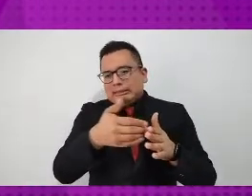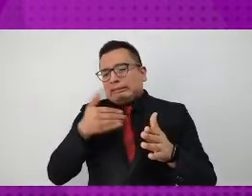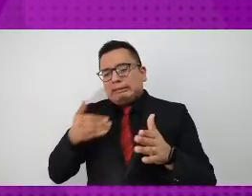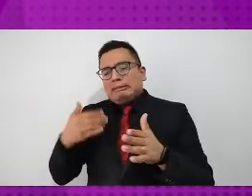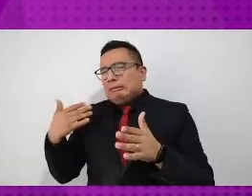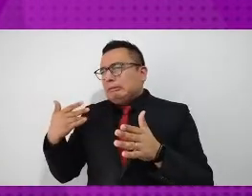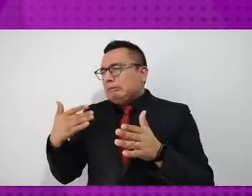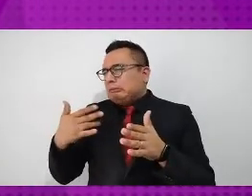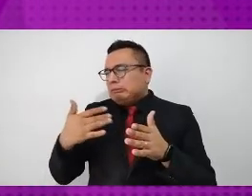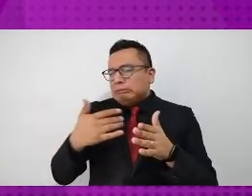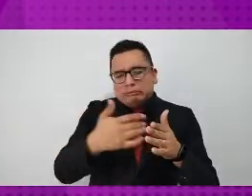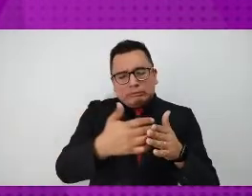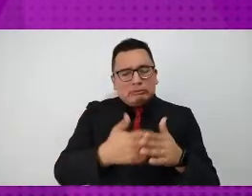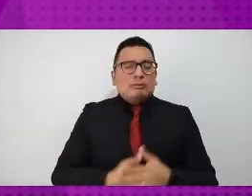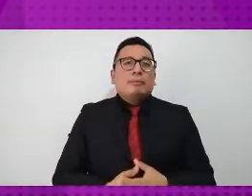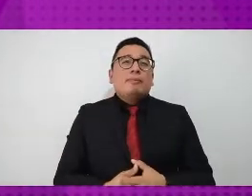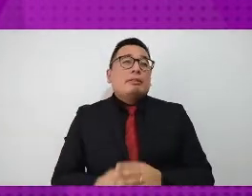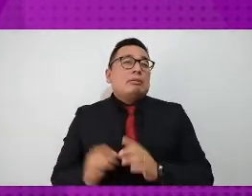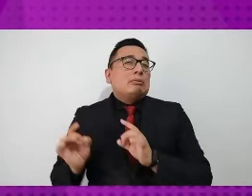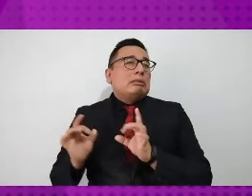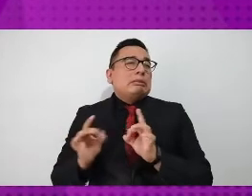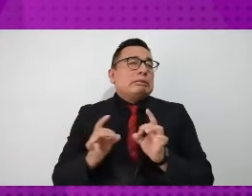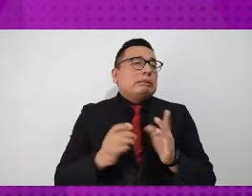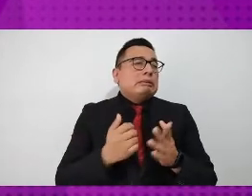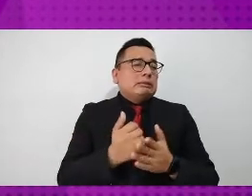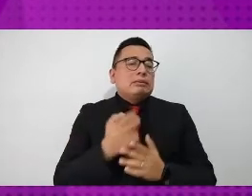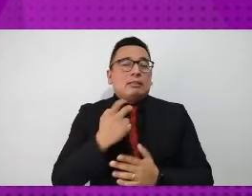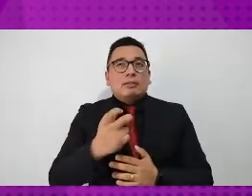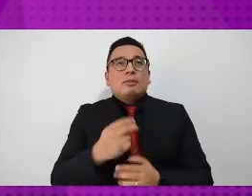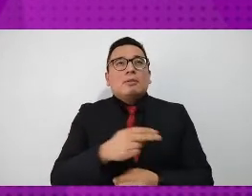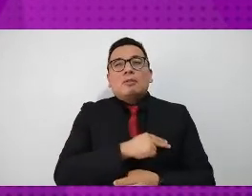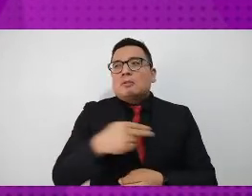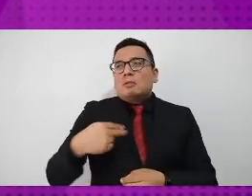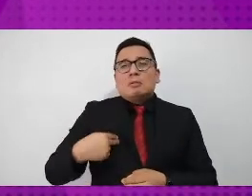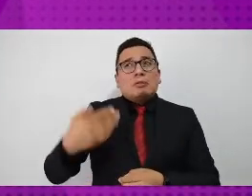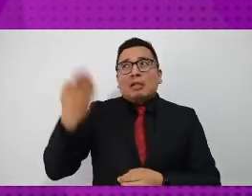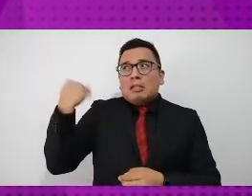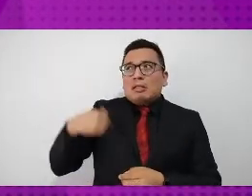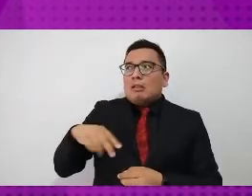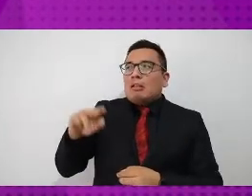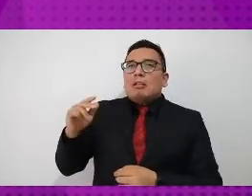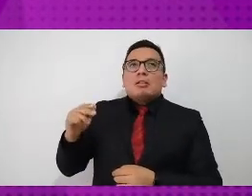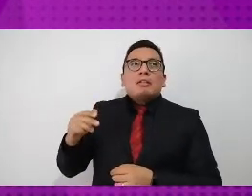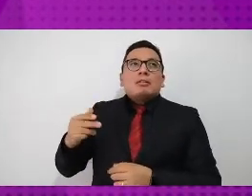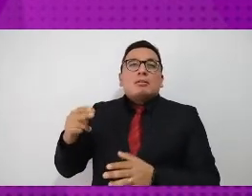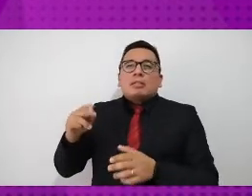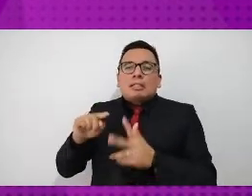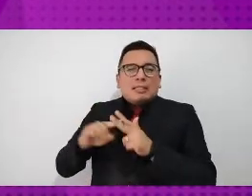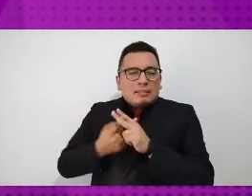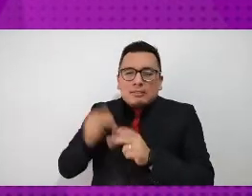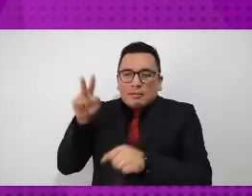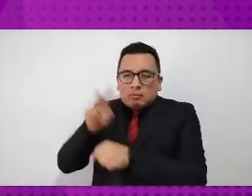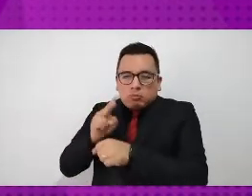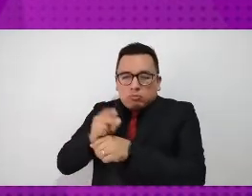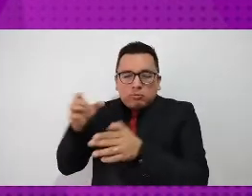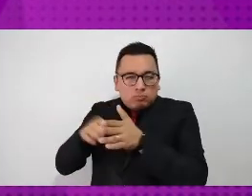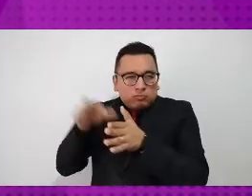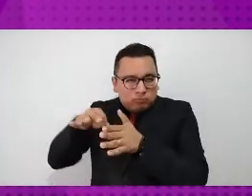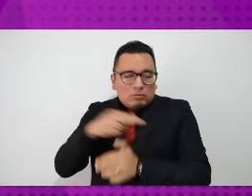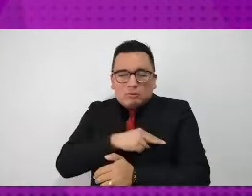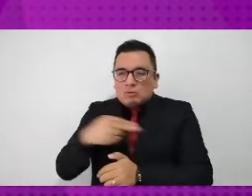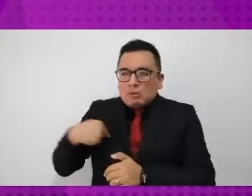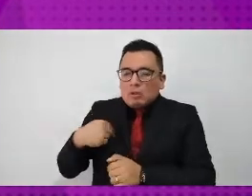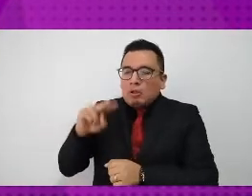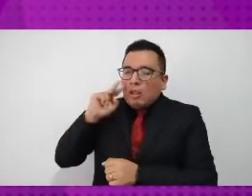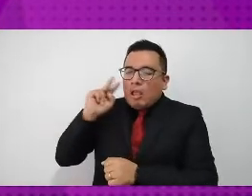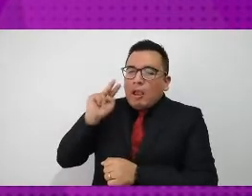atrás hay un ejercicio muy interesante y eso es lo que uno ha visto desde que era observador electoral la motivación de la ciudadanía de